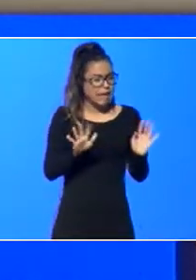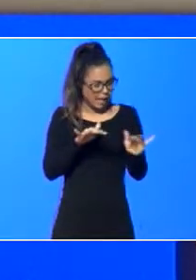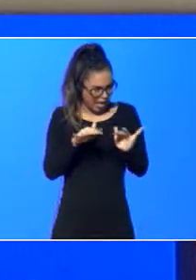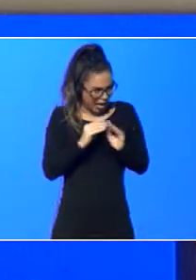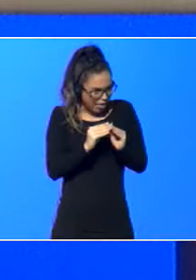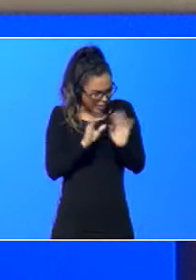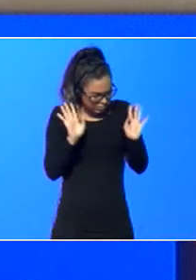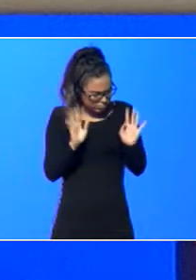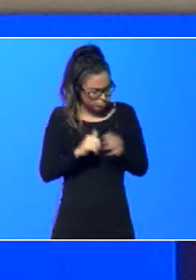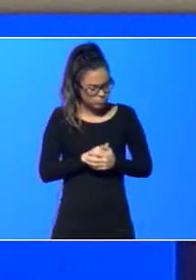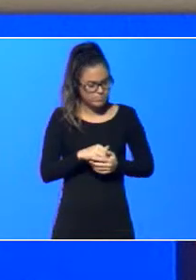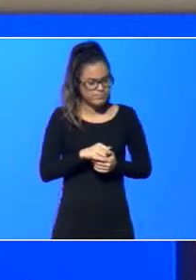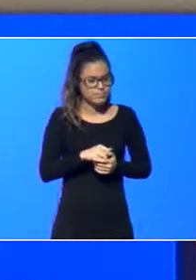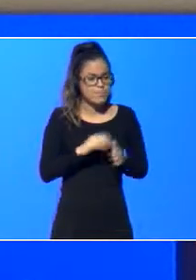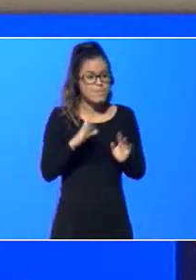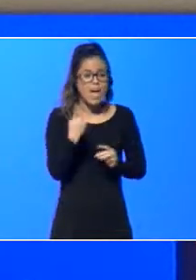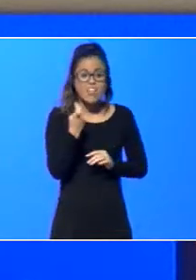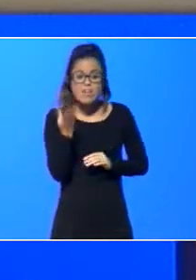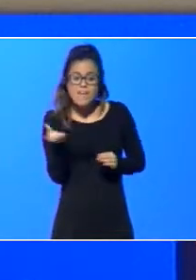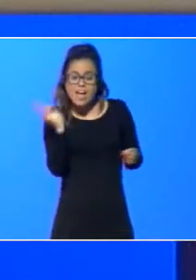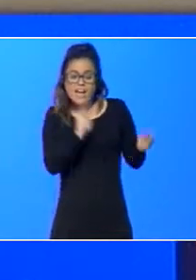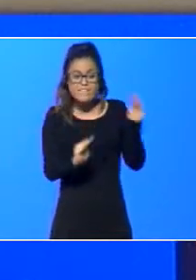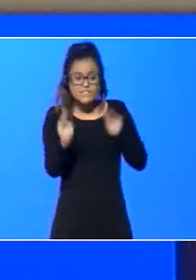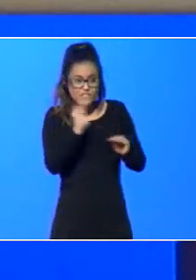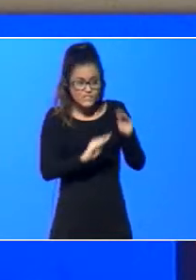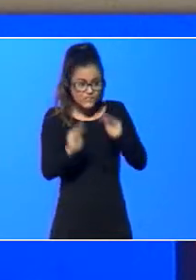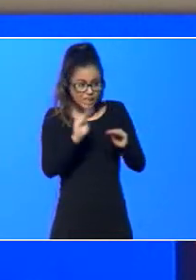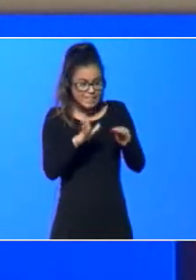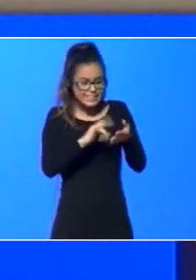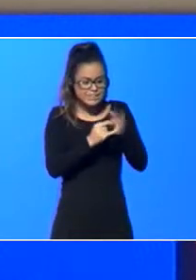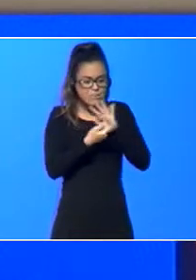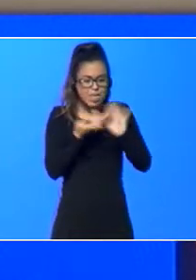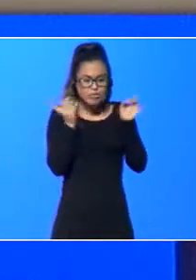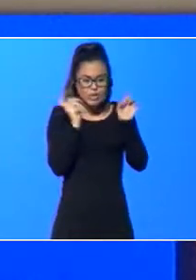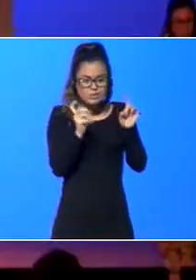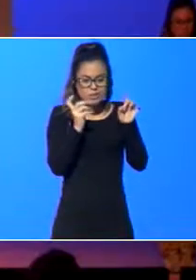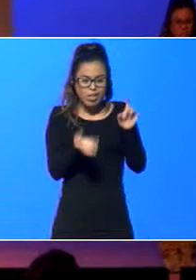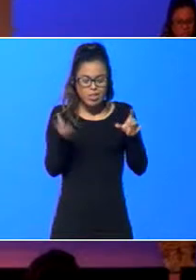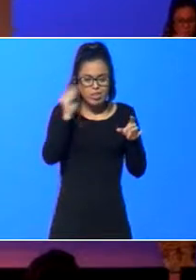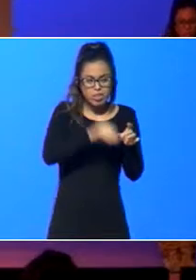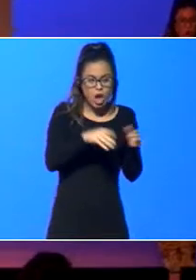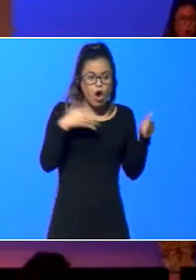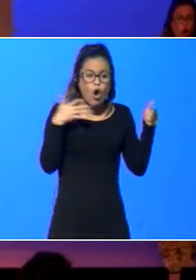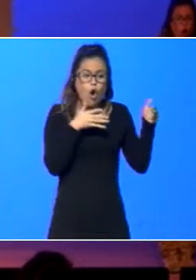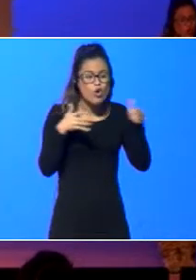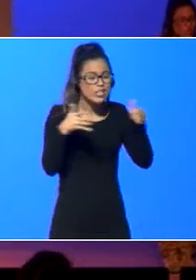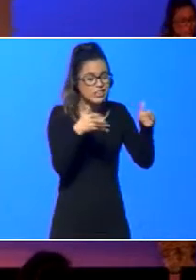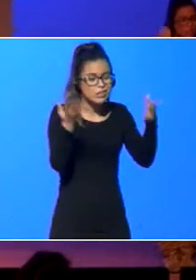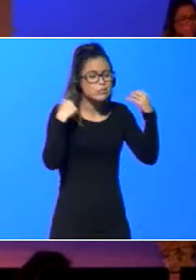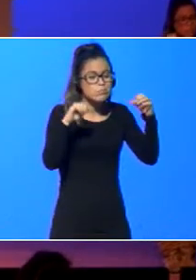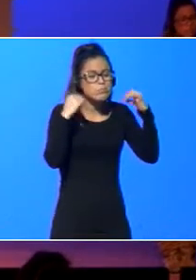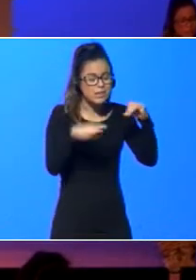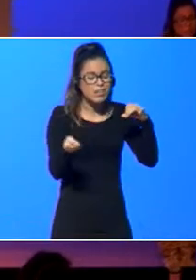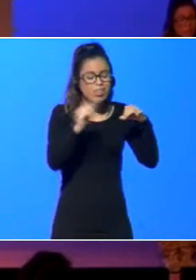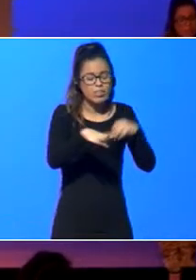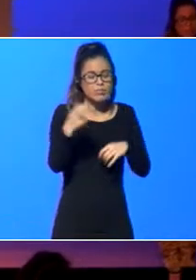que introduzcan con valor dentro del sistema educativo orientaciones prácticas.